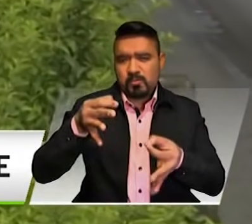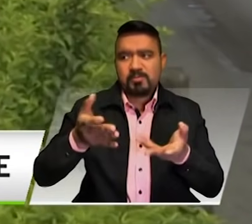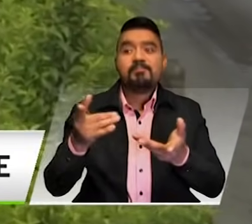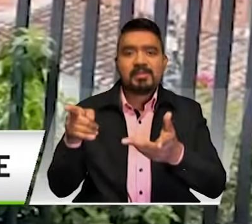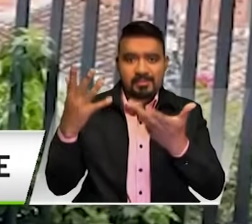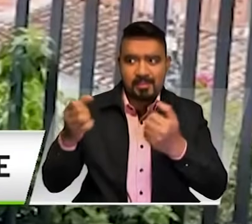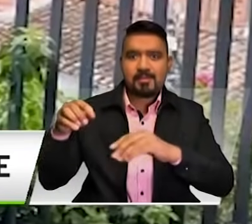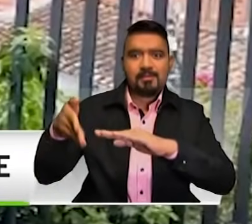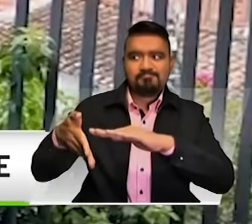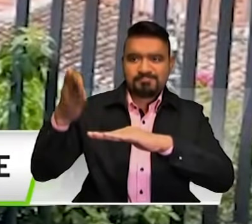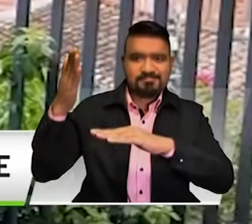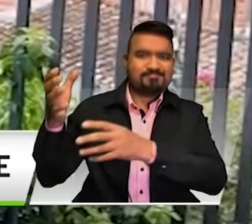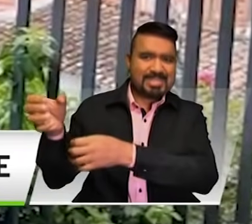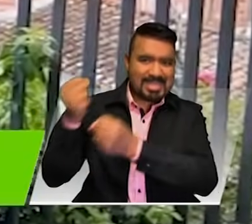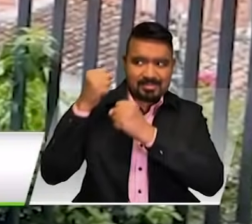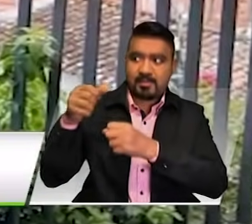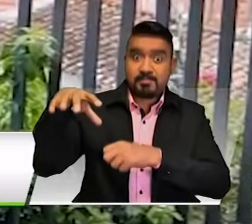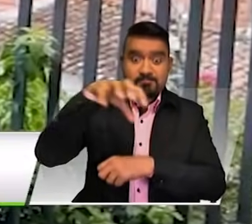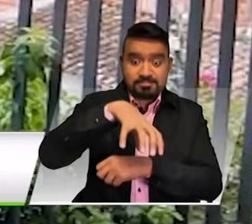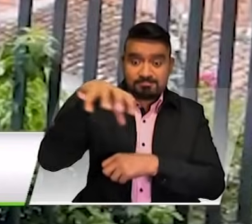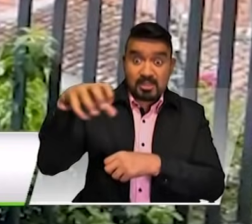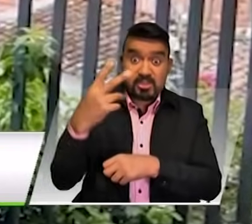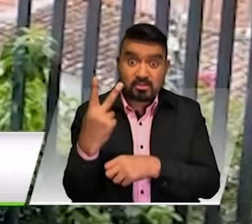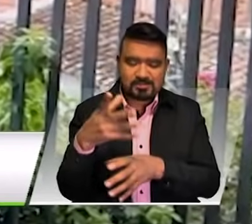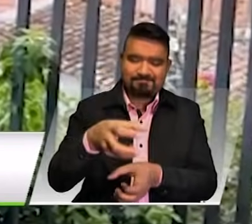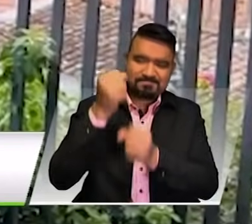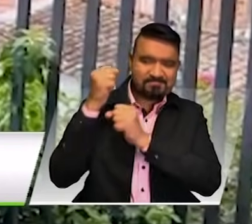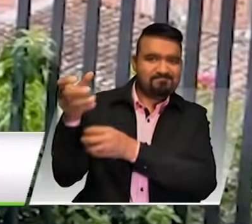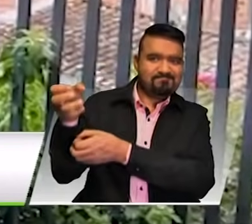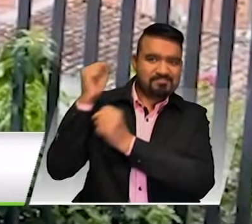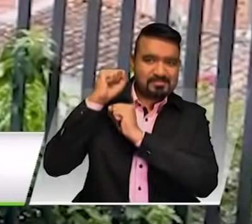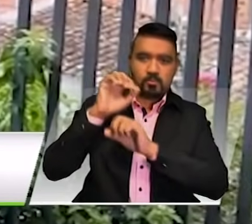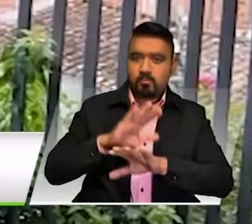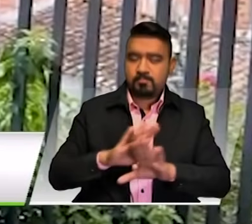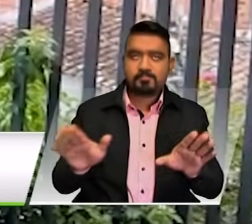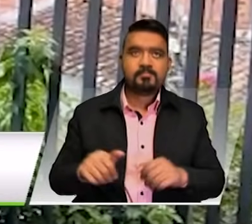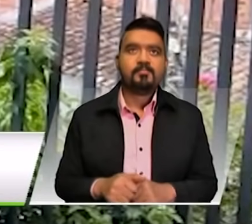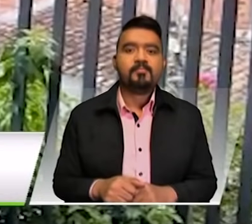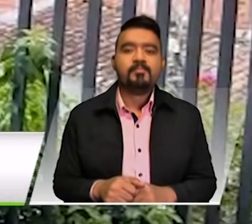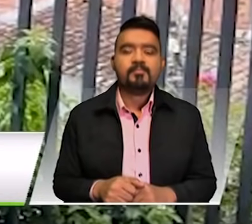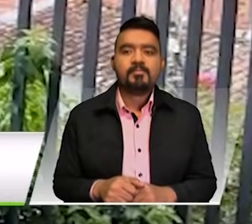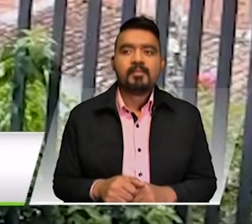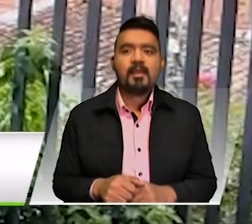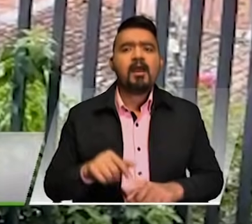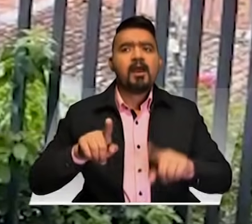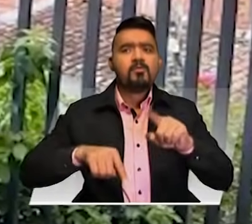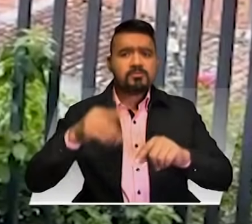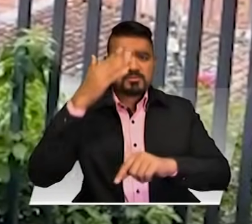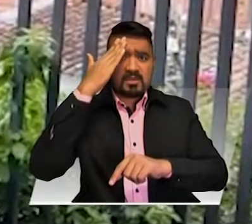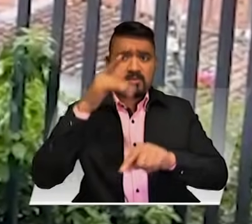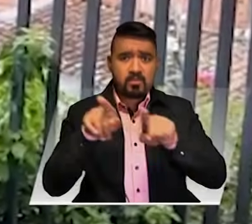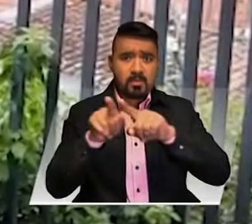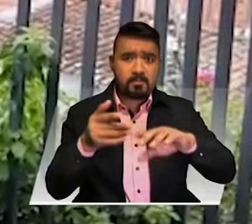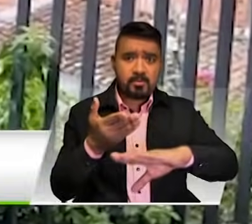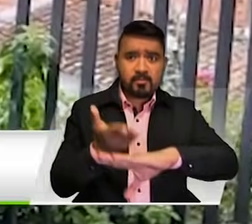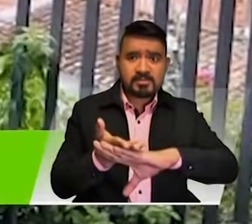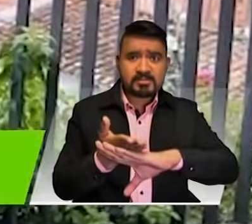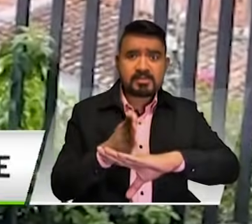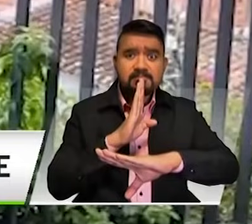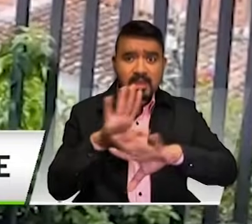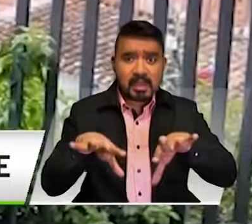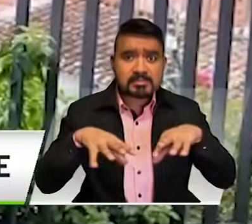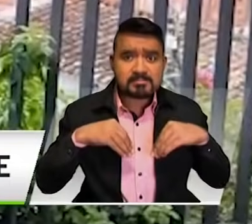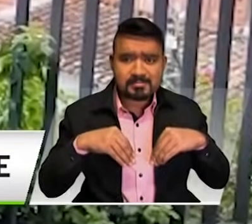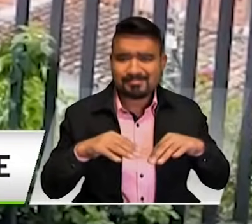retirados. Nosotros estimamos que ninguna de las propuestas es de buen recibo para el municipio de